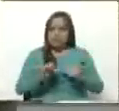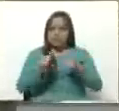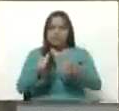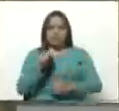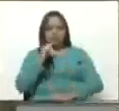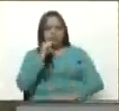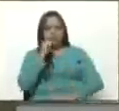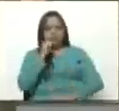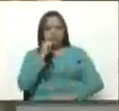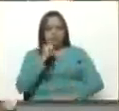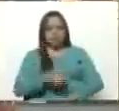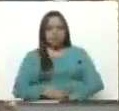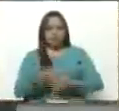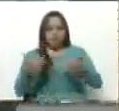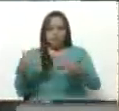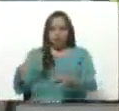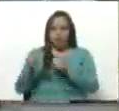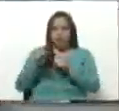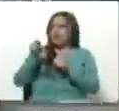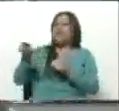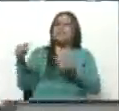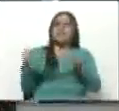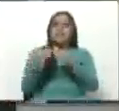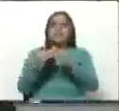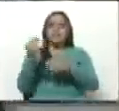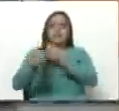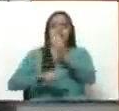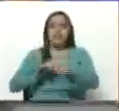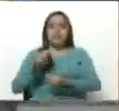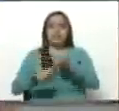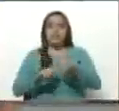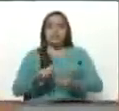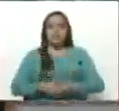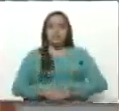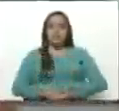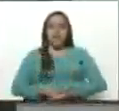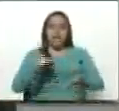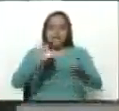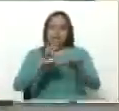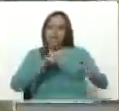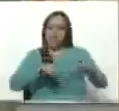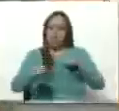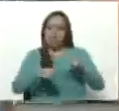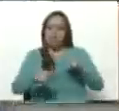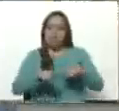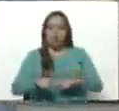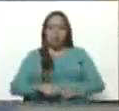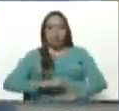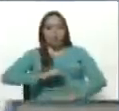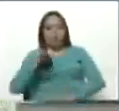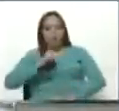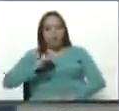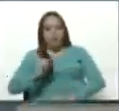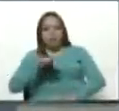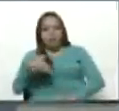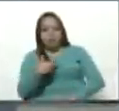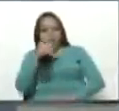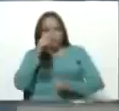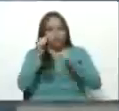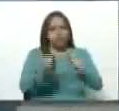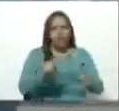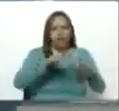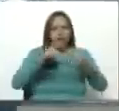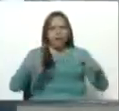tomado control. Allí en esa casa se va a establecer un centro de coordinación policial para garantizar la paz y